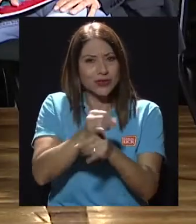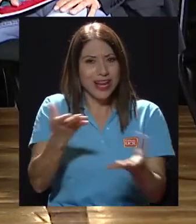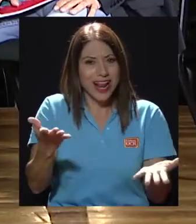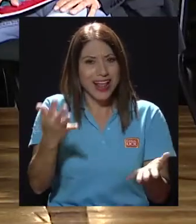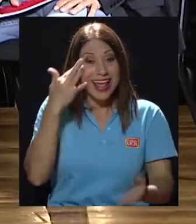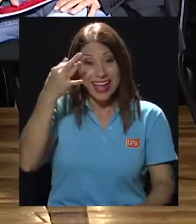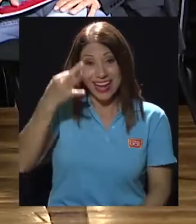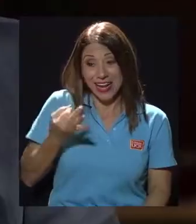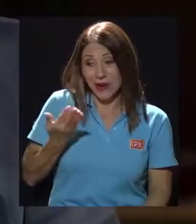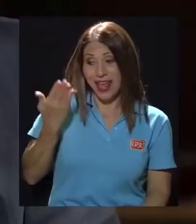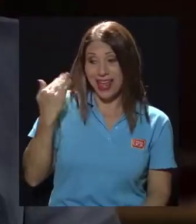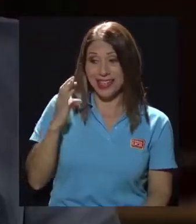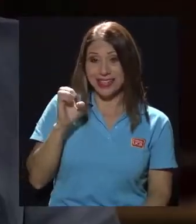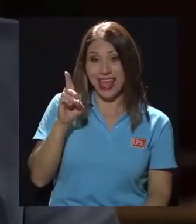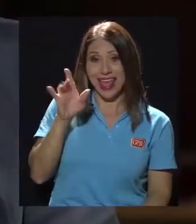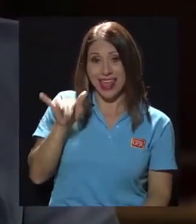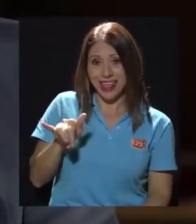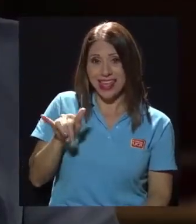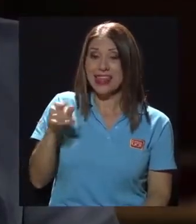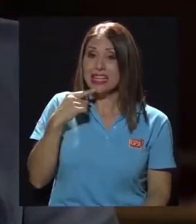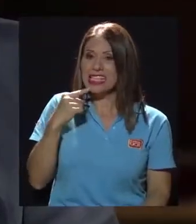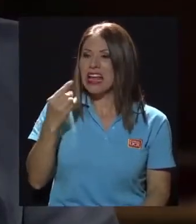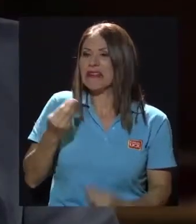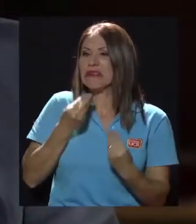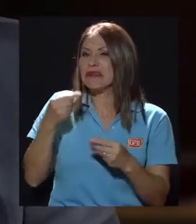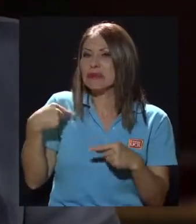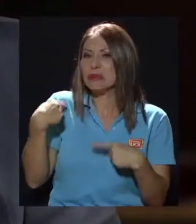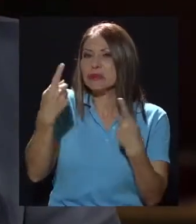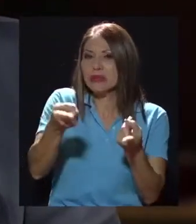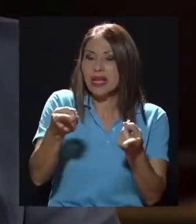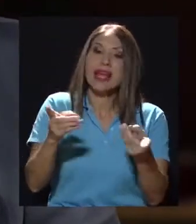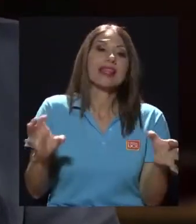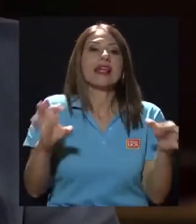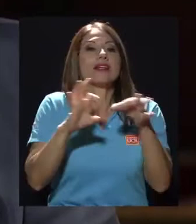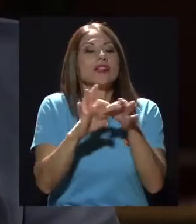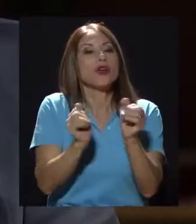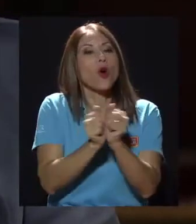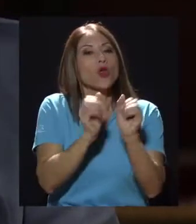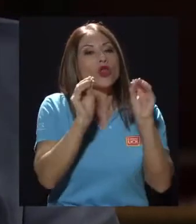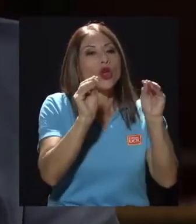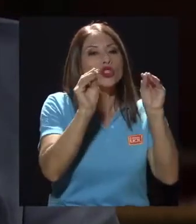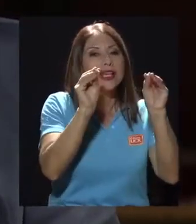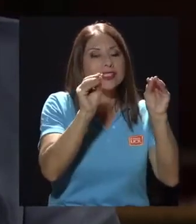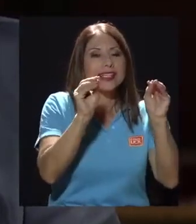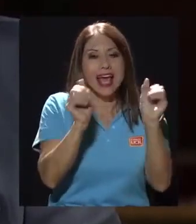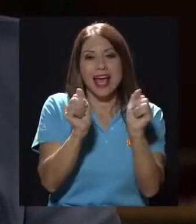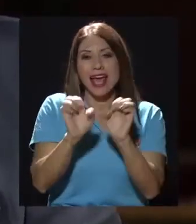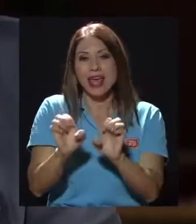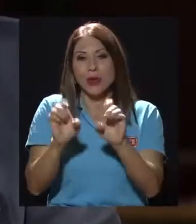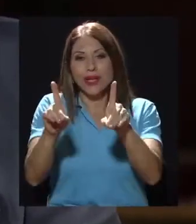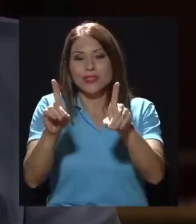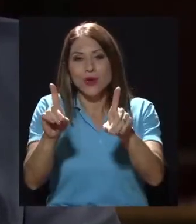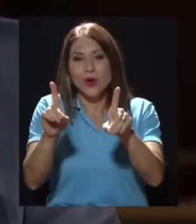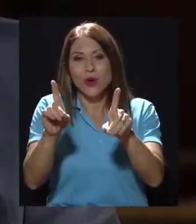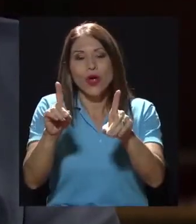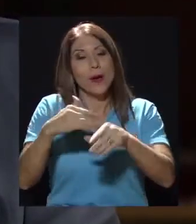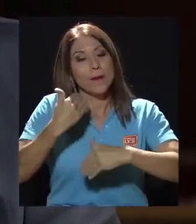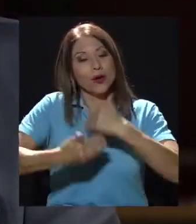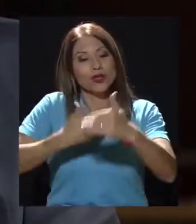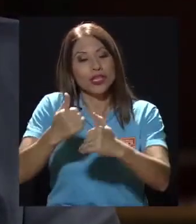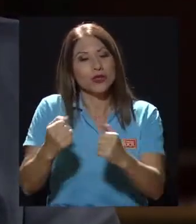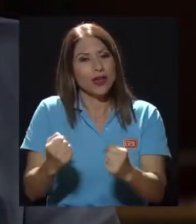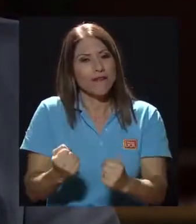Eddie nos daba una hoja de ruta que creo que debemos repensar, que tiene que ver con la docencia, con la educación y con un proceso que fortalece la democracia de este